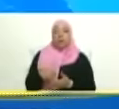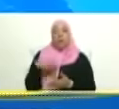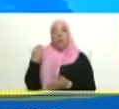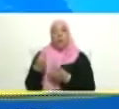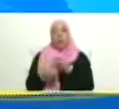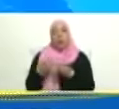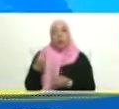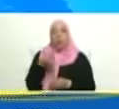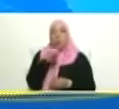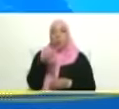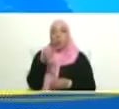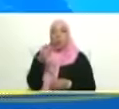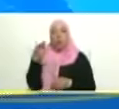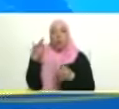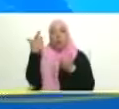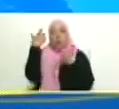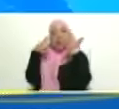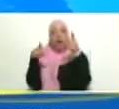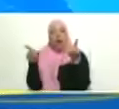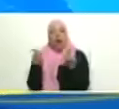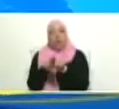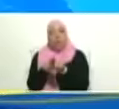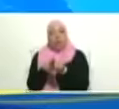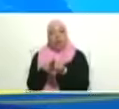creación magistral del comandante Hugo Chávez,